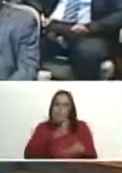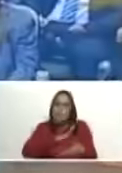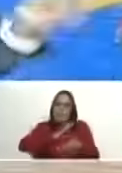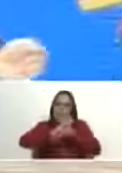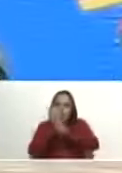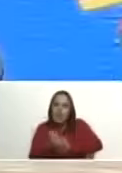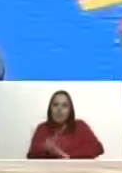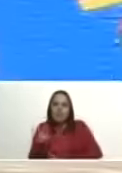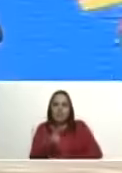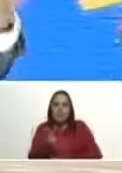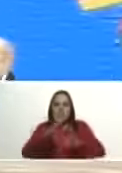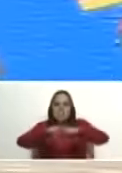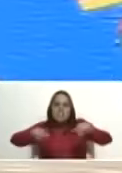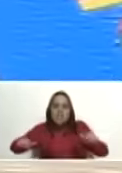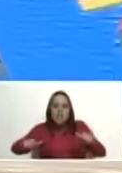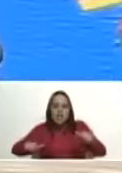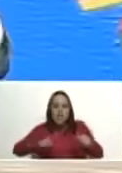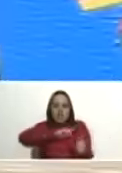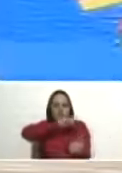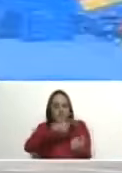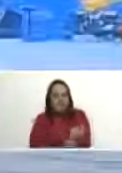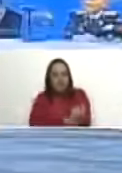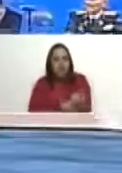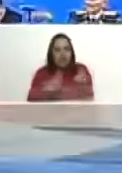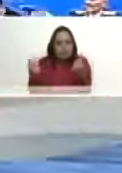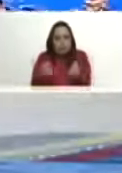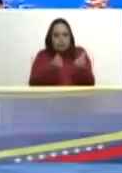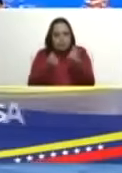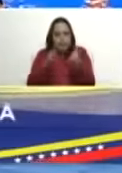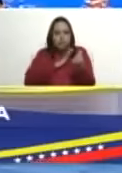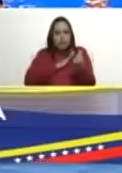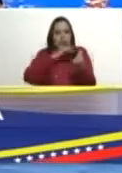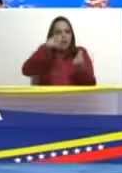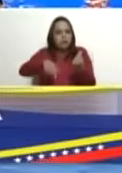Venezuela, las tierras, el poder, las riquezas,